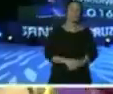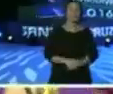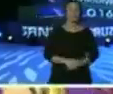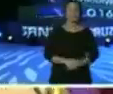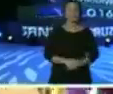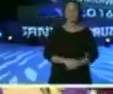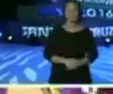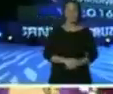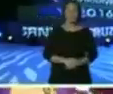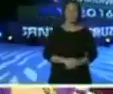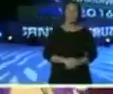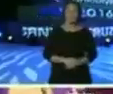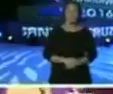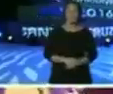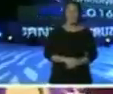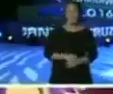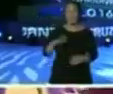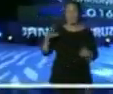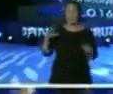no hay quien nos gane.